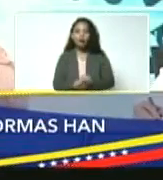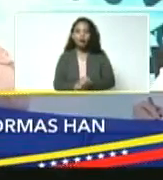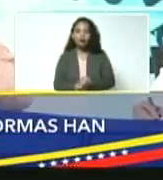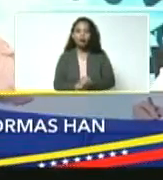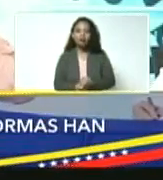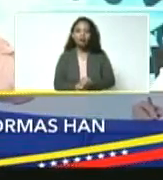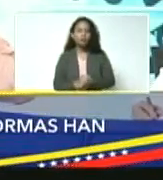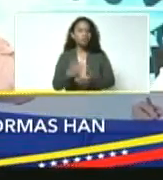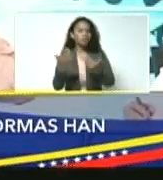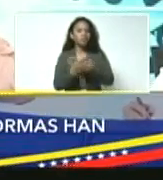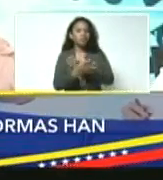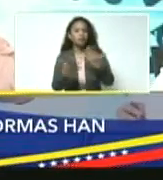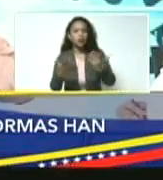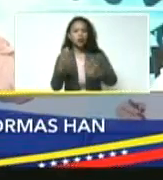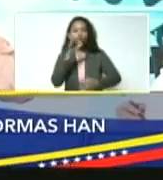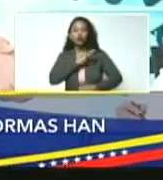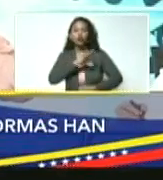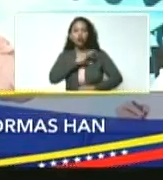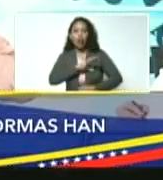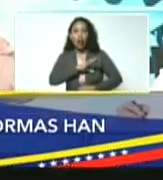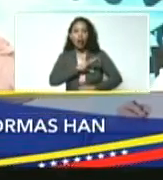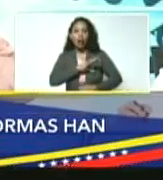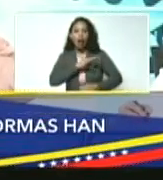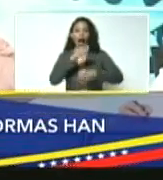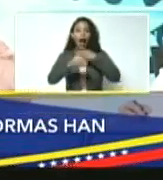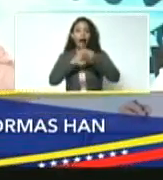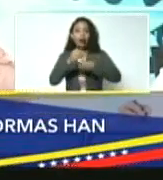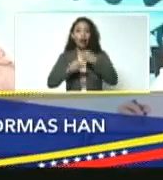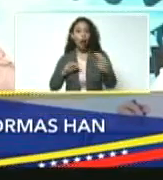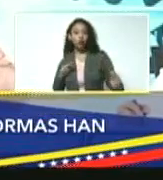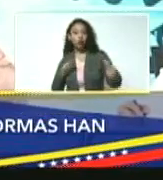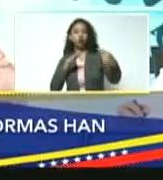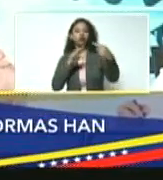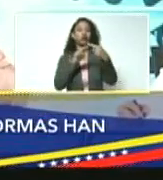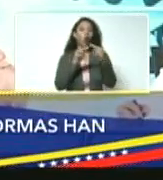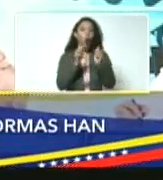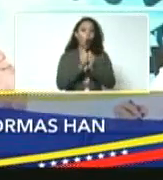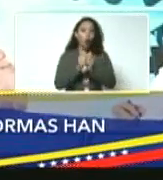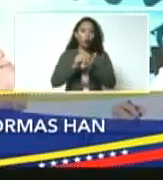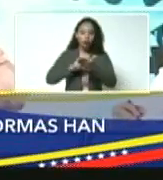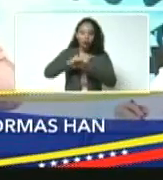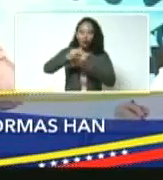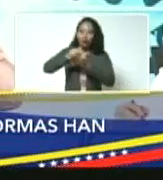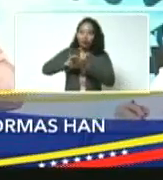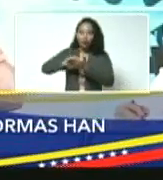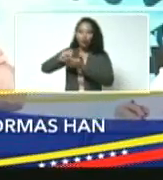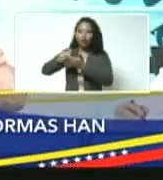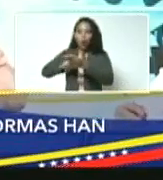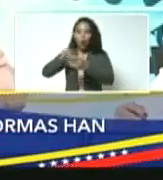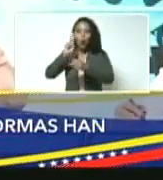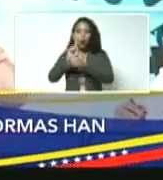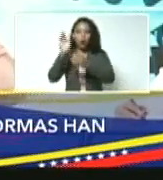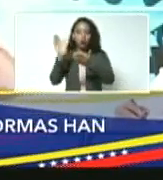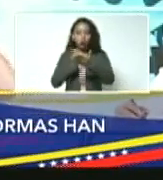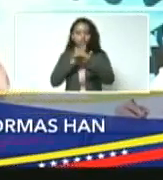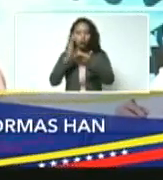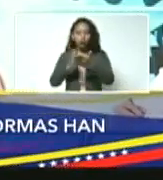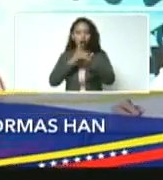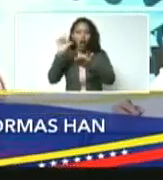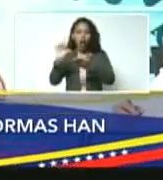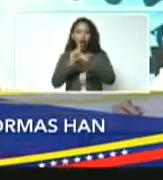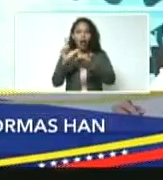donde la sociedad se reencuentra con el lápiz, el cuaderno y el